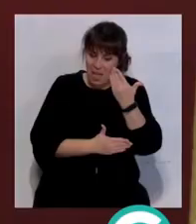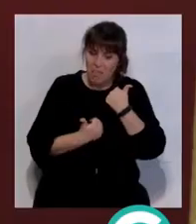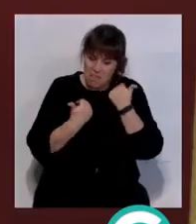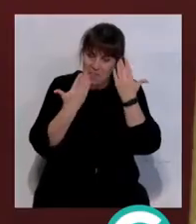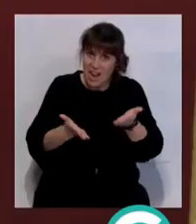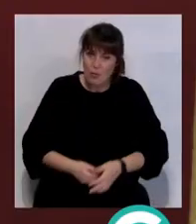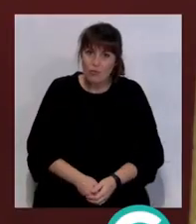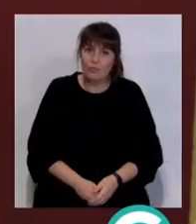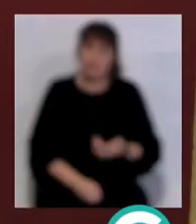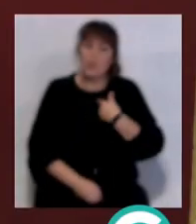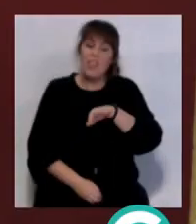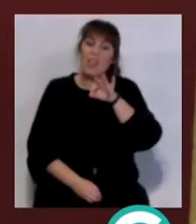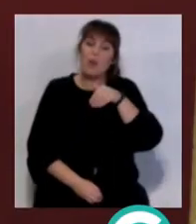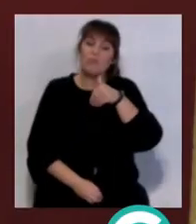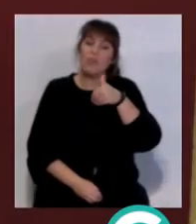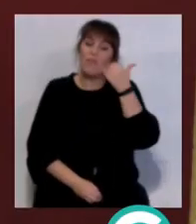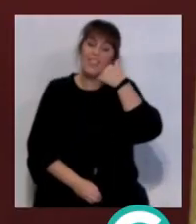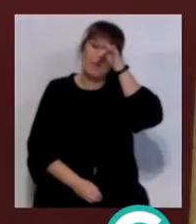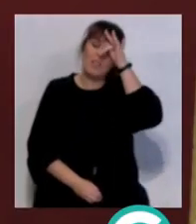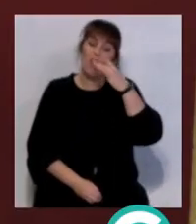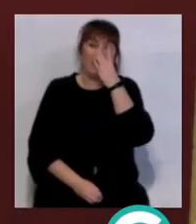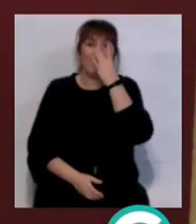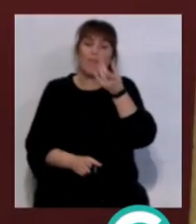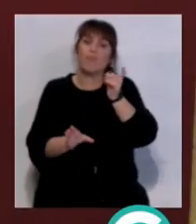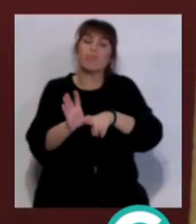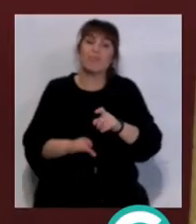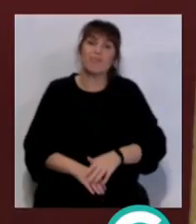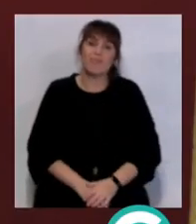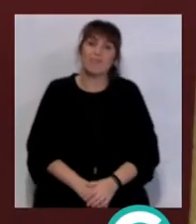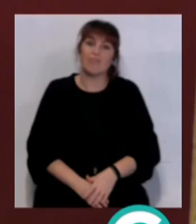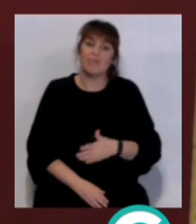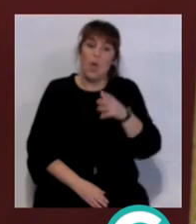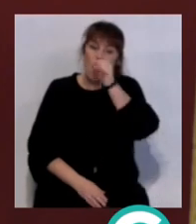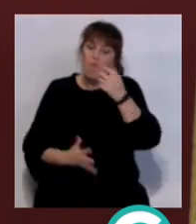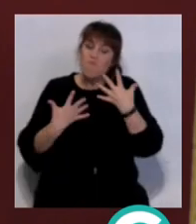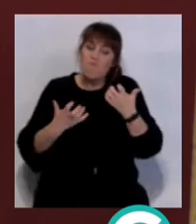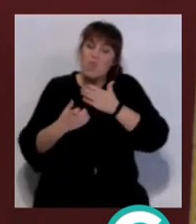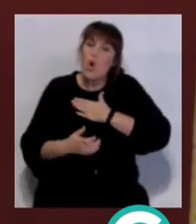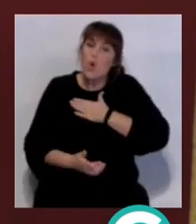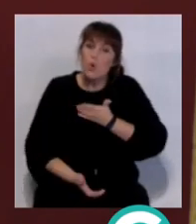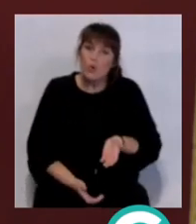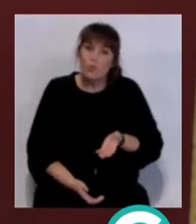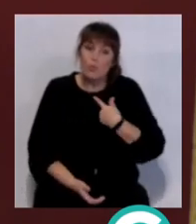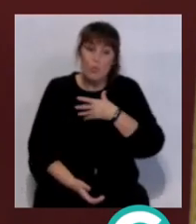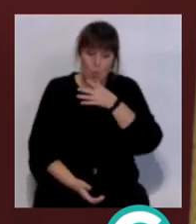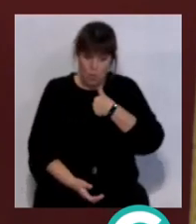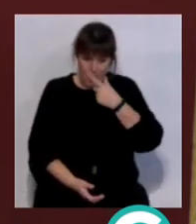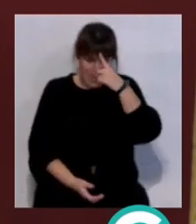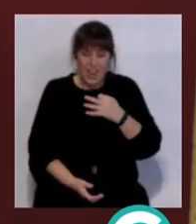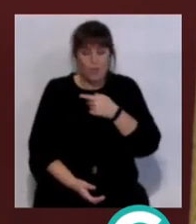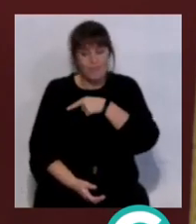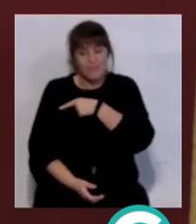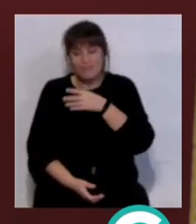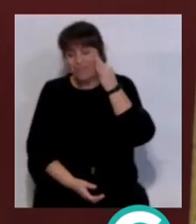regalo. Que he decidido que este fin de semana voy a salir en carnaval con mi coro, porque yo creo sinceramente que es lo que ella